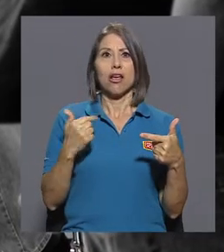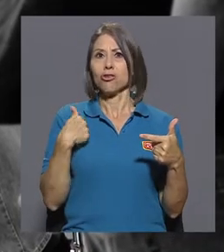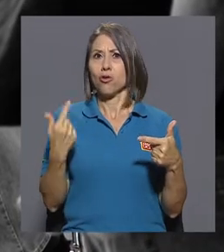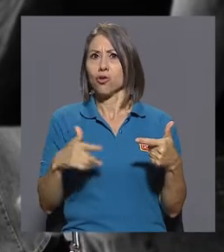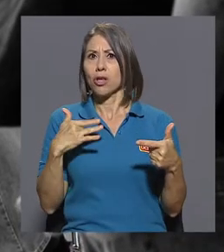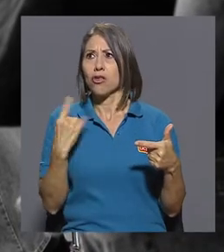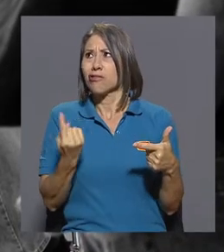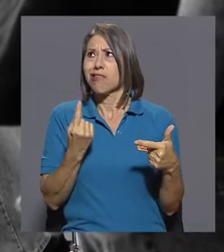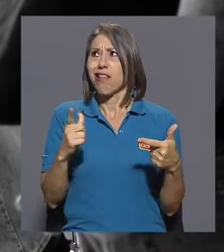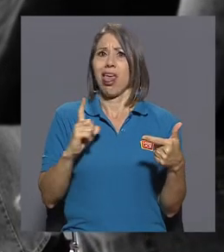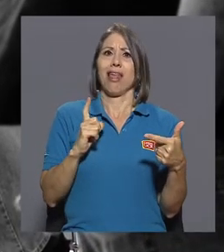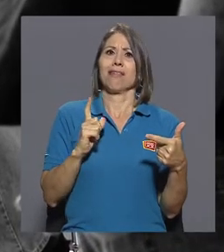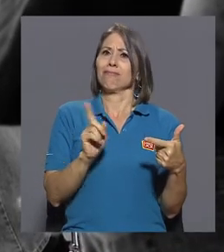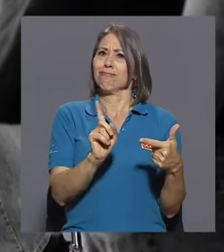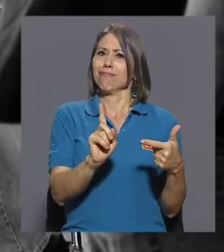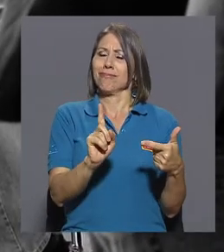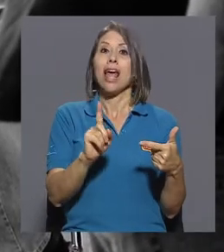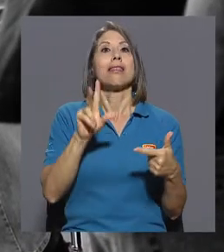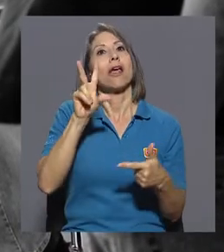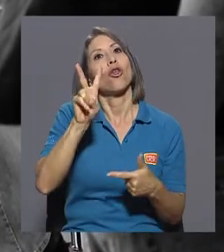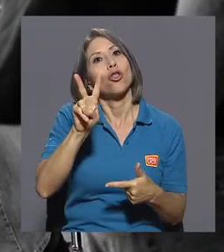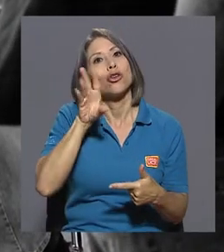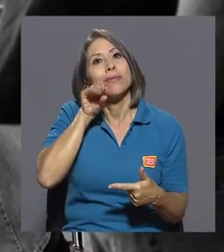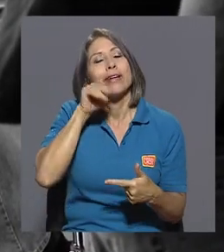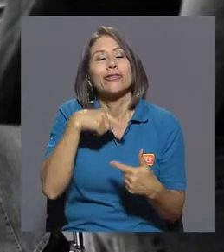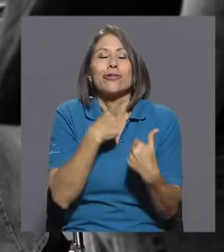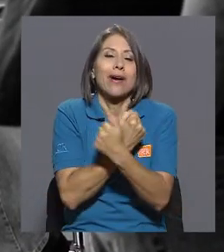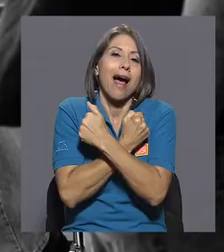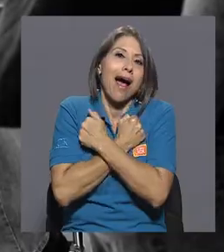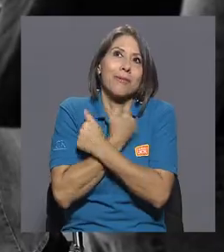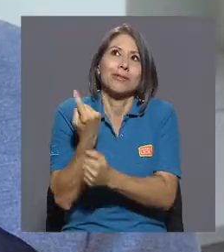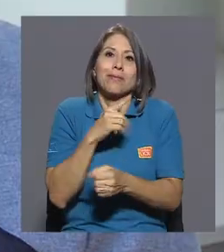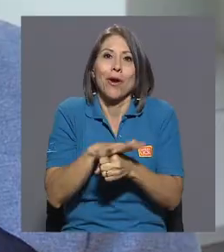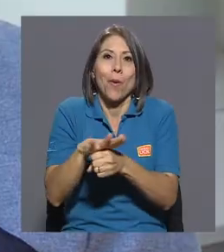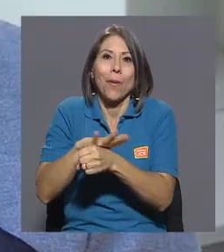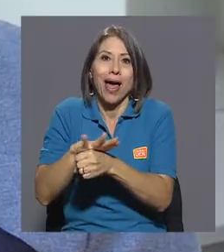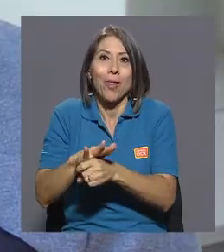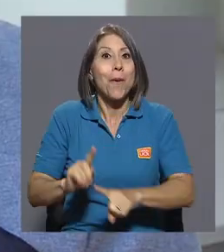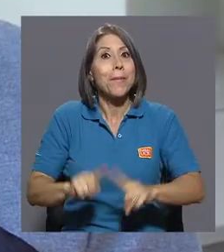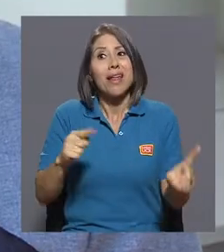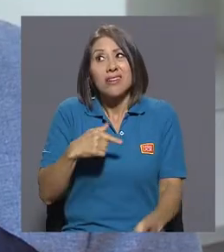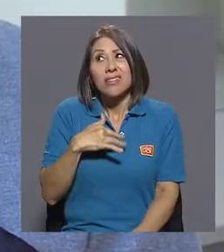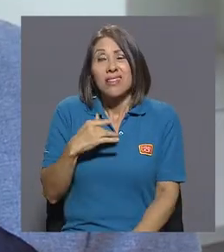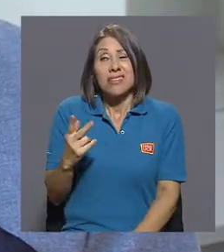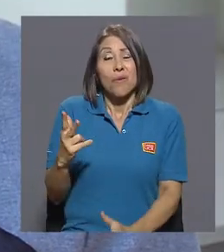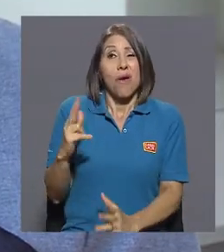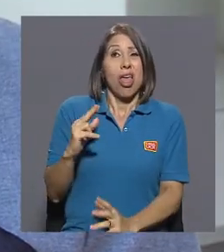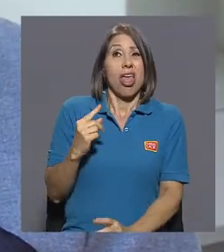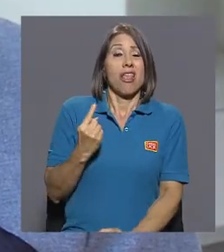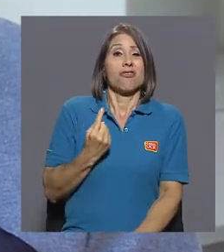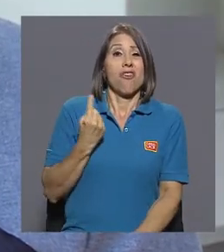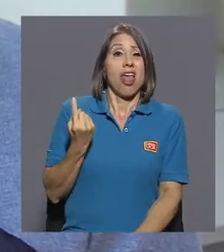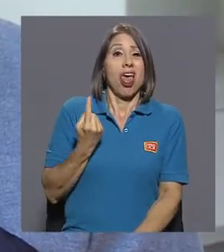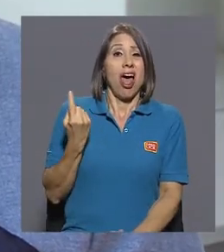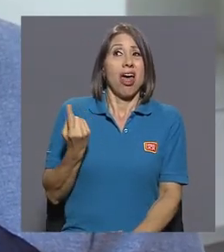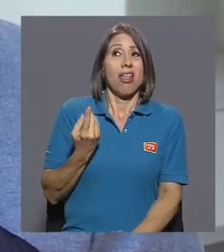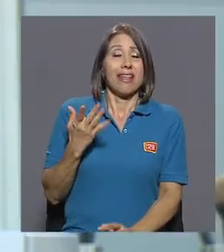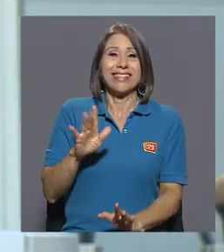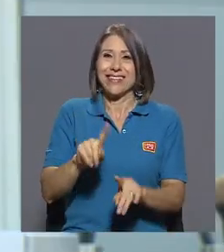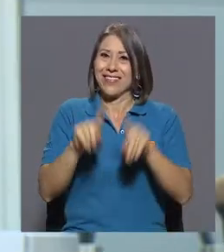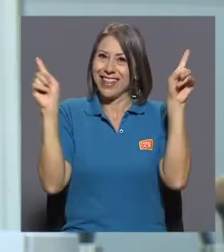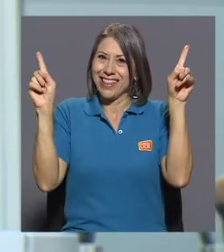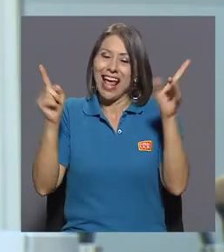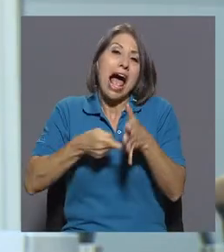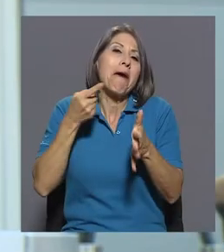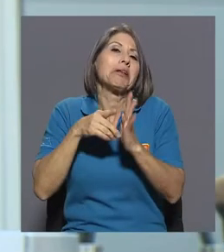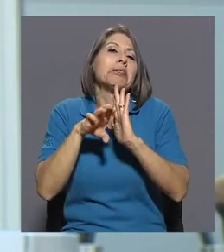dos perros que amo, que me mantienen ocupado, pero soledad ya es otra cosa. Eso tal vez me da de vez en cuando, viendo una película